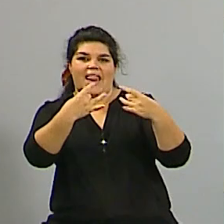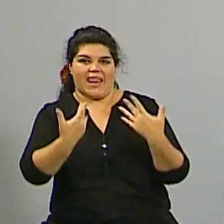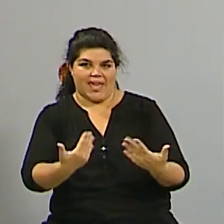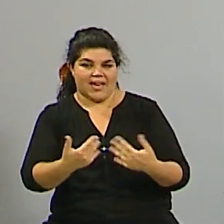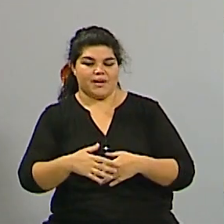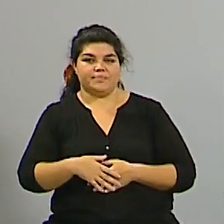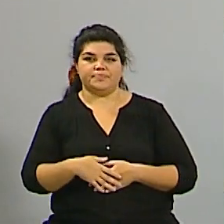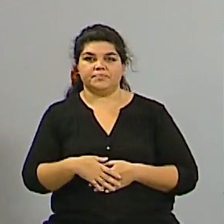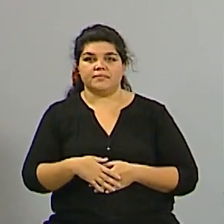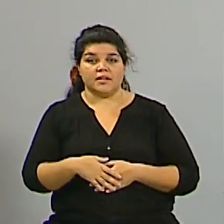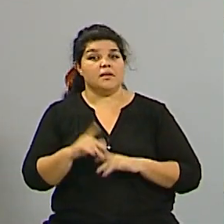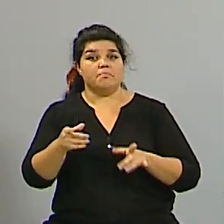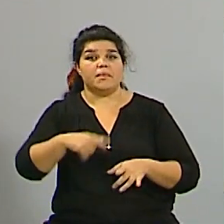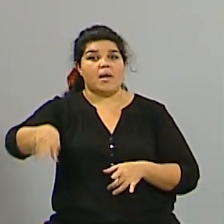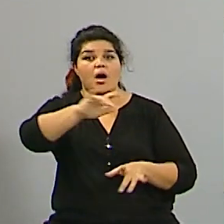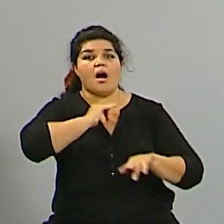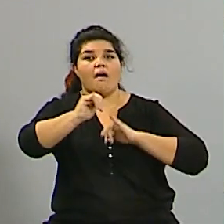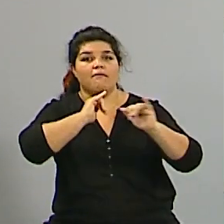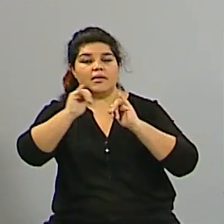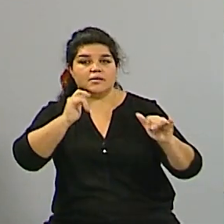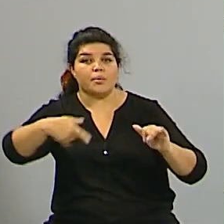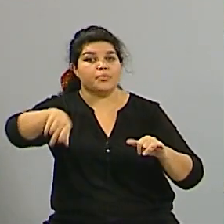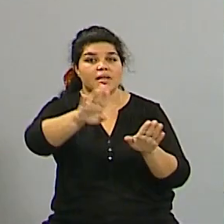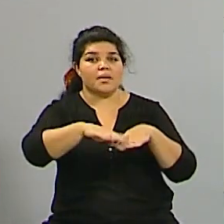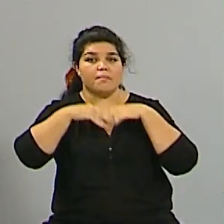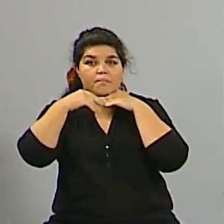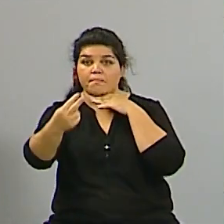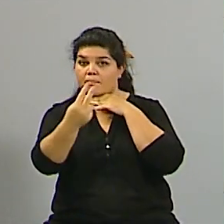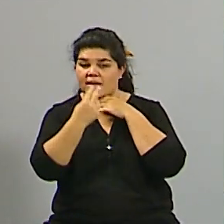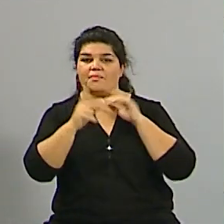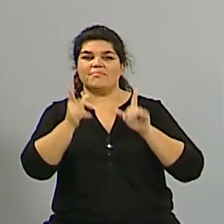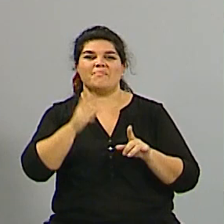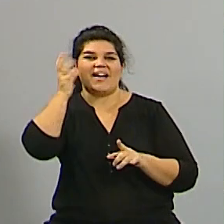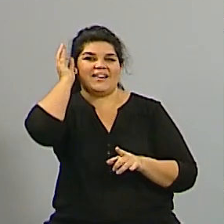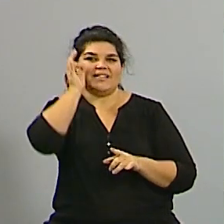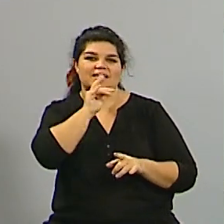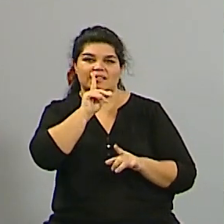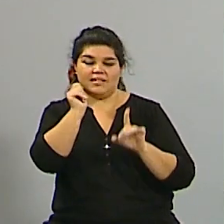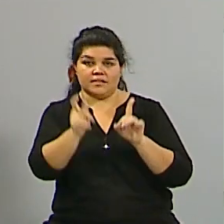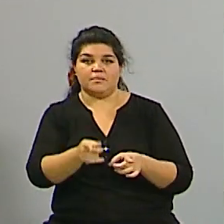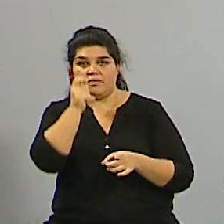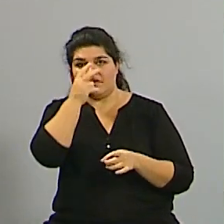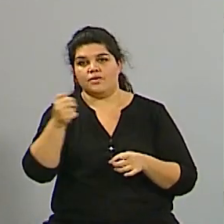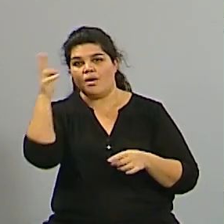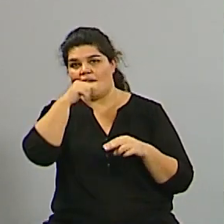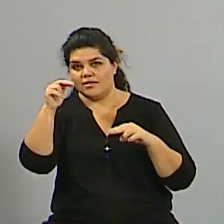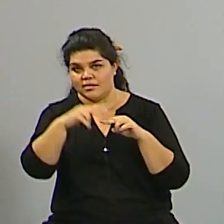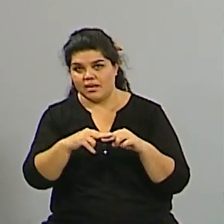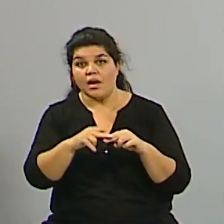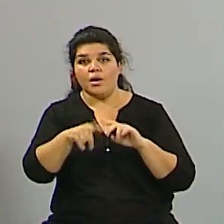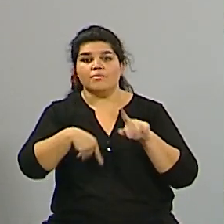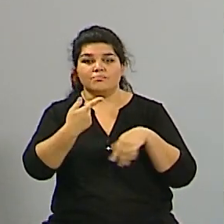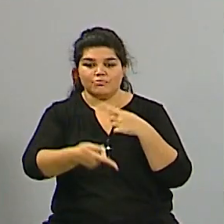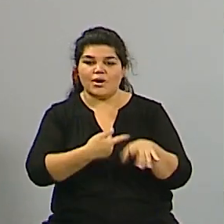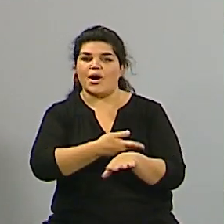lo dirá. Así es que les decimos a ustedes que se queden ahí del otro lado. Estamos en el 30 de la TDA, 22 de Supercanal HD. Ya venimos